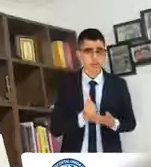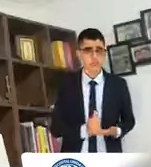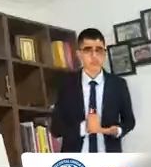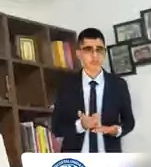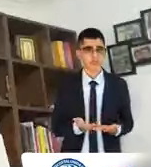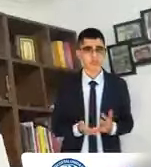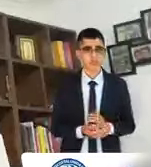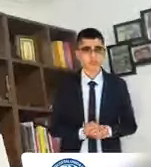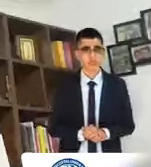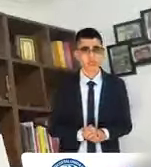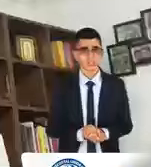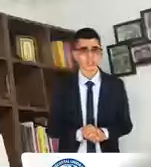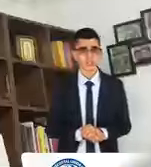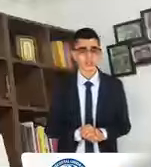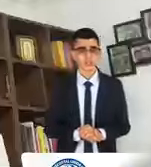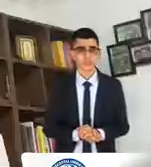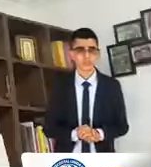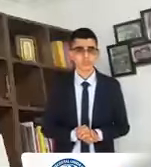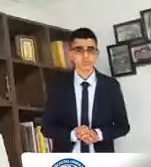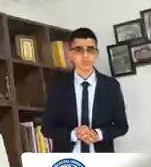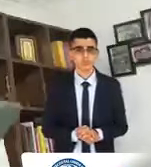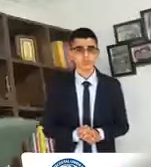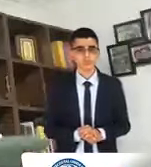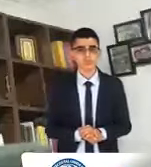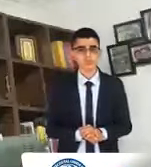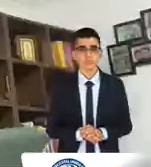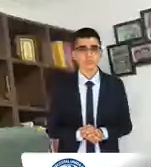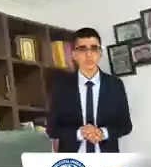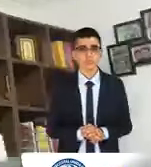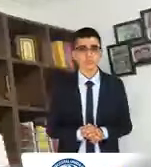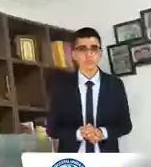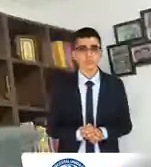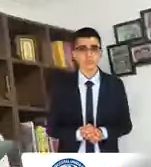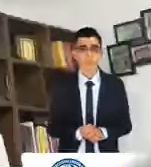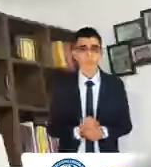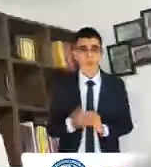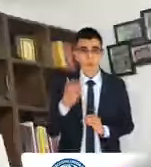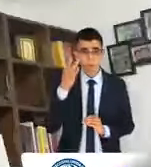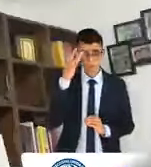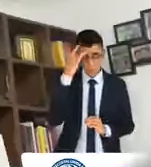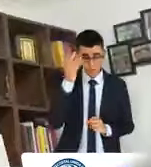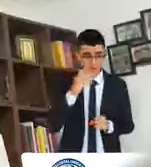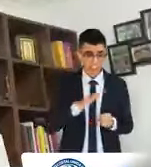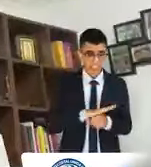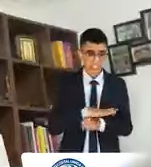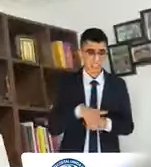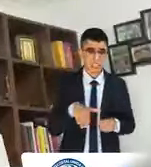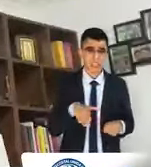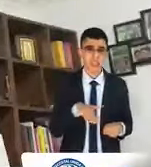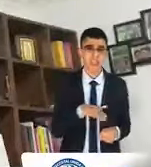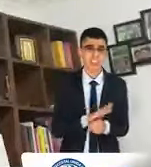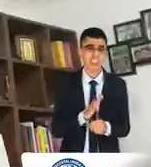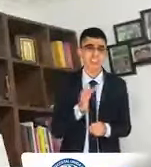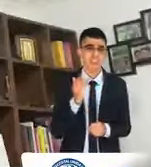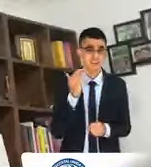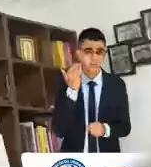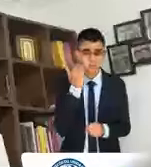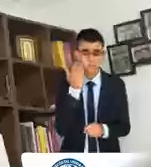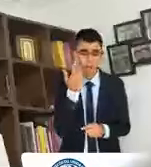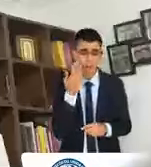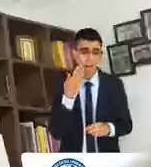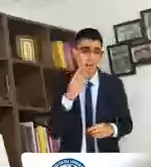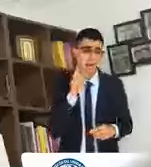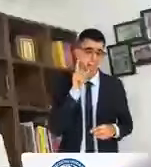porque en esa situación tan deprimente en la que quedó, Jesús la rescató.